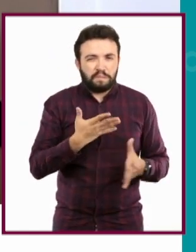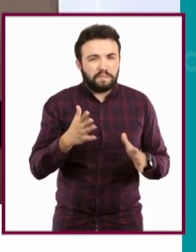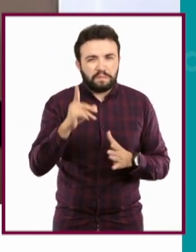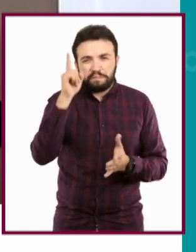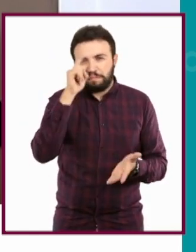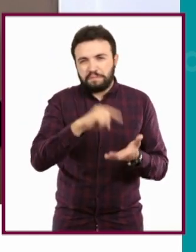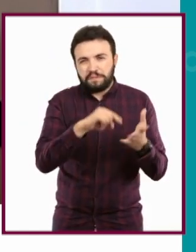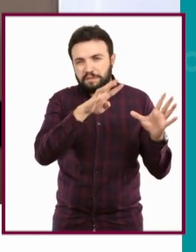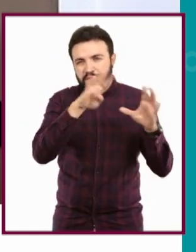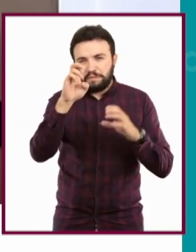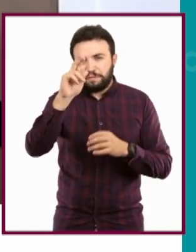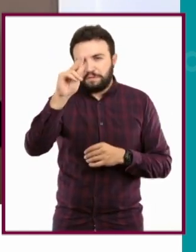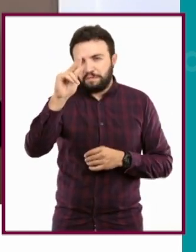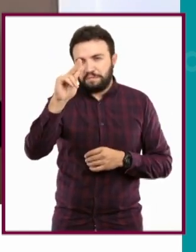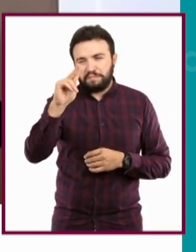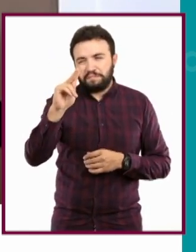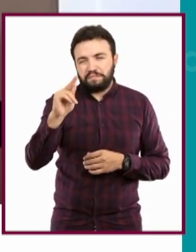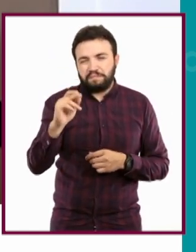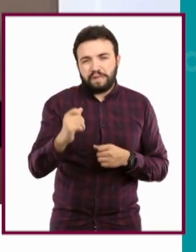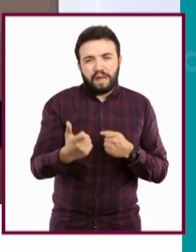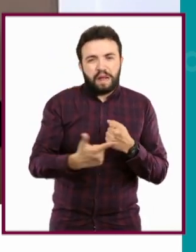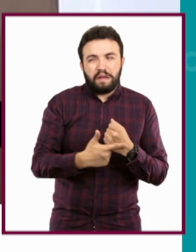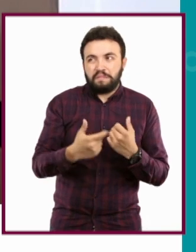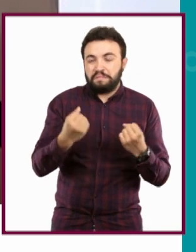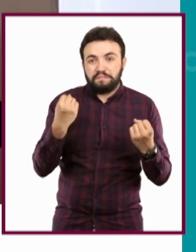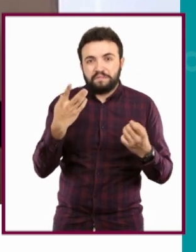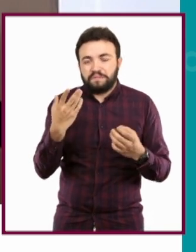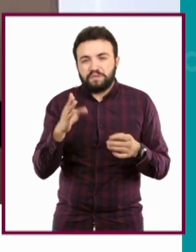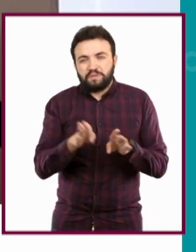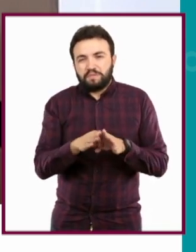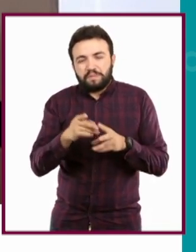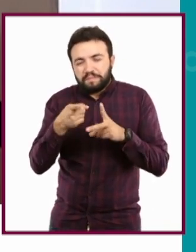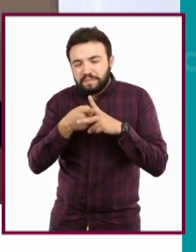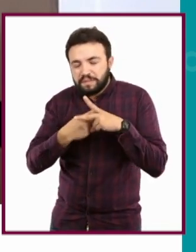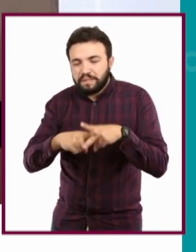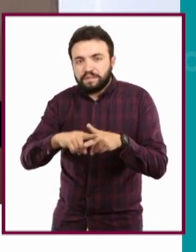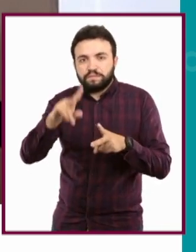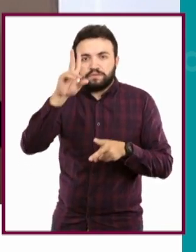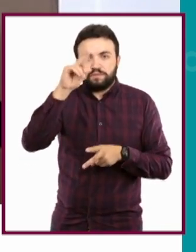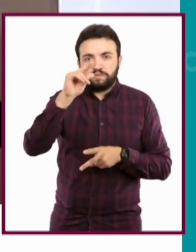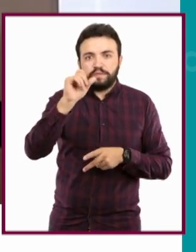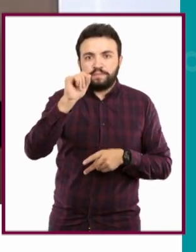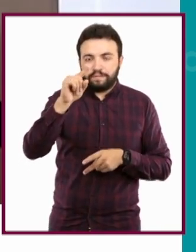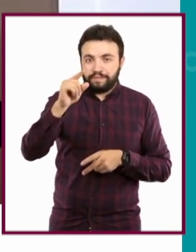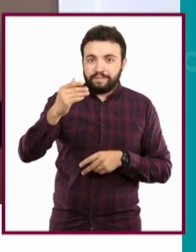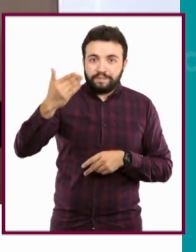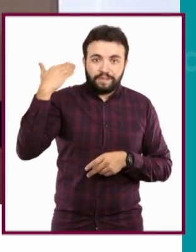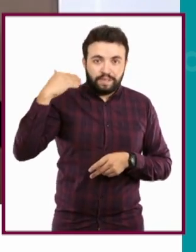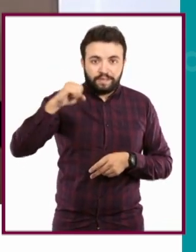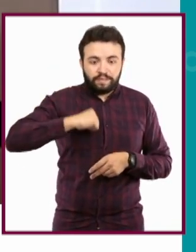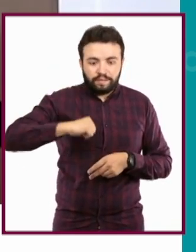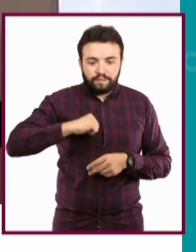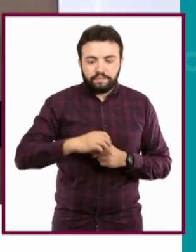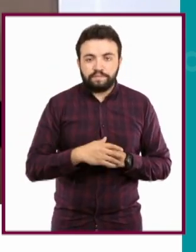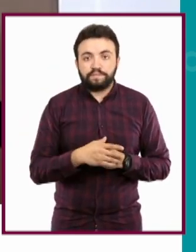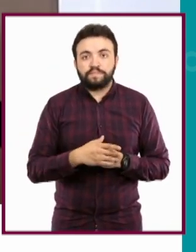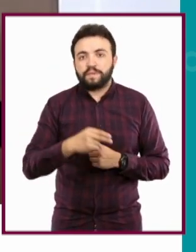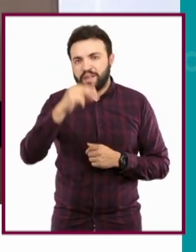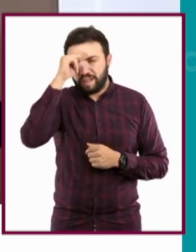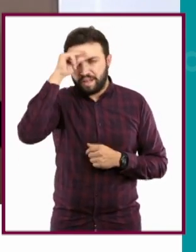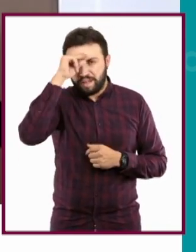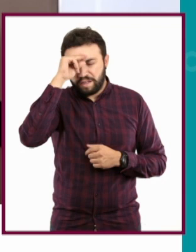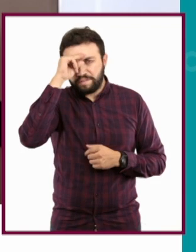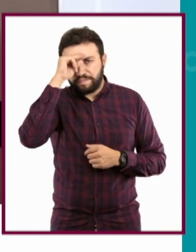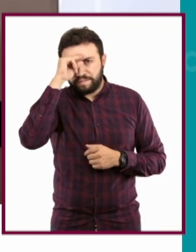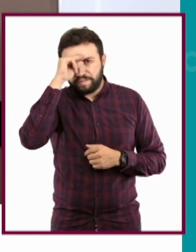por 1980 y algo, a principios de los 80 del siglo pasado. Y la inteligencia espiritual, en